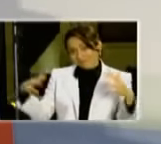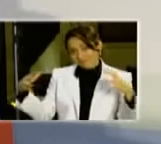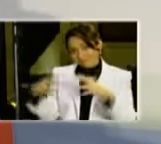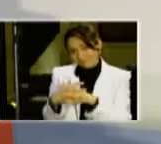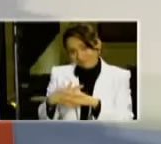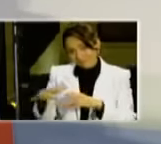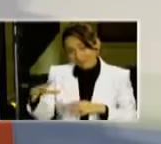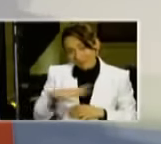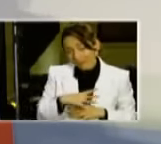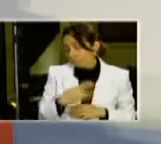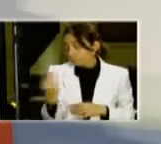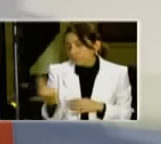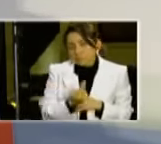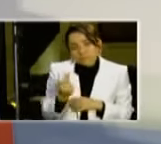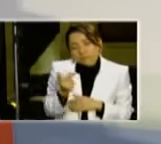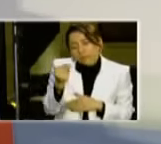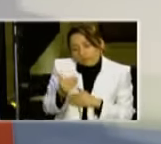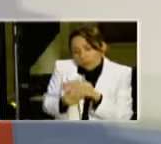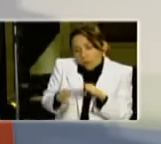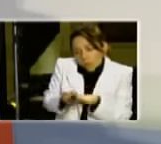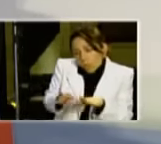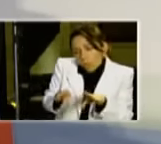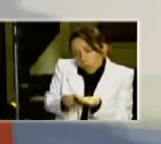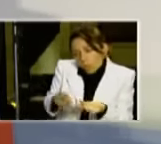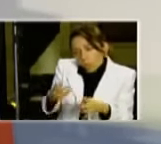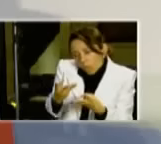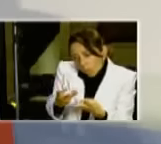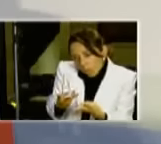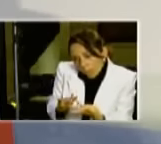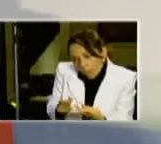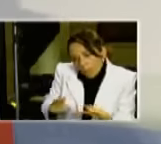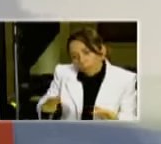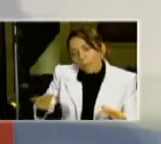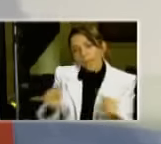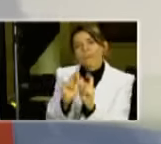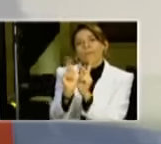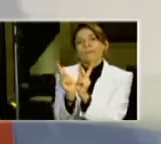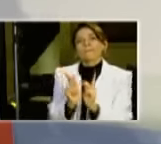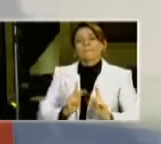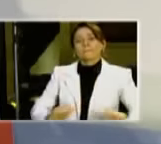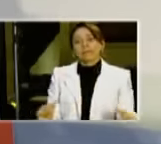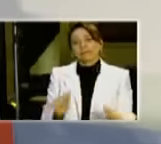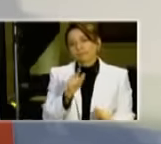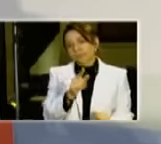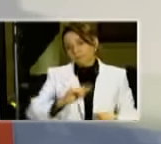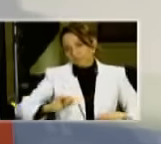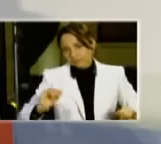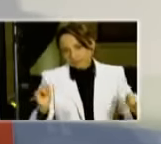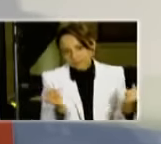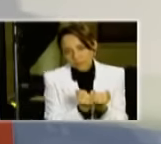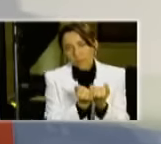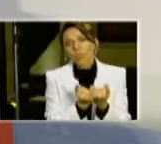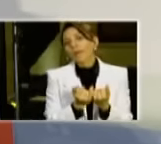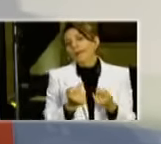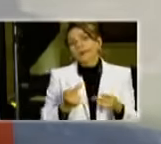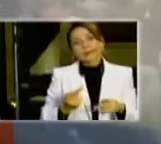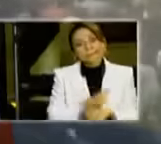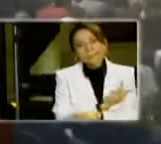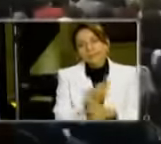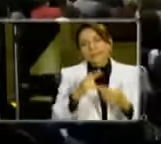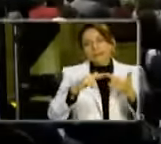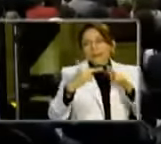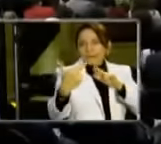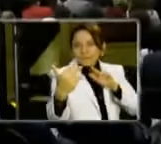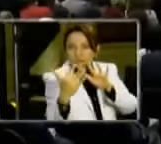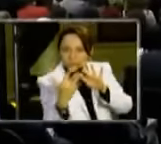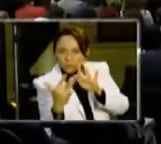de ese proceso de paz. Asimismo, el reciente anuncio de renovación de las relaciones diplomáticas entre Cuba y Estados